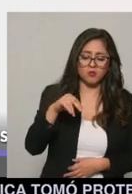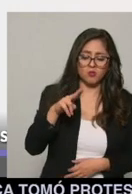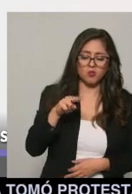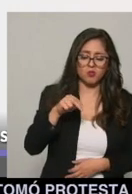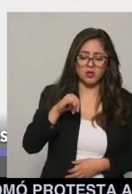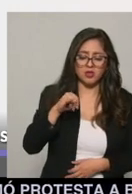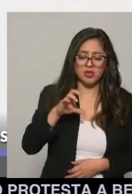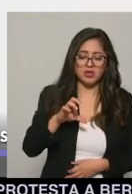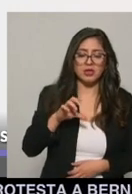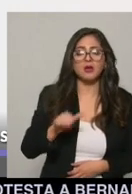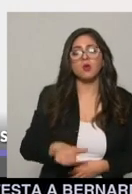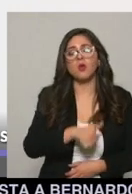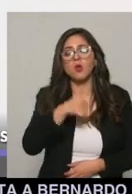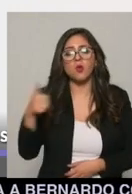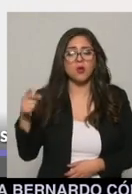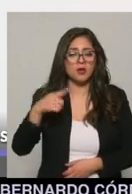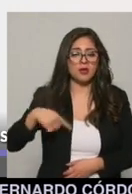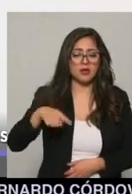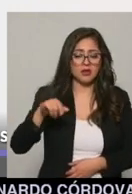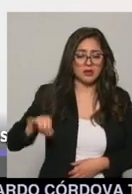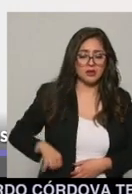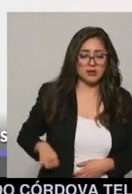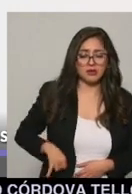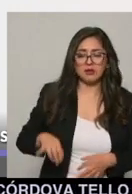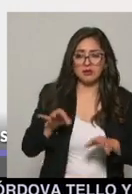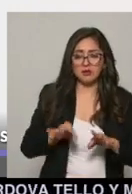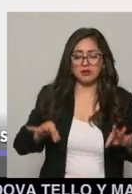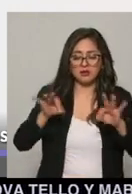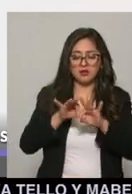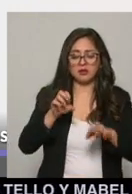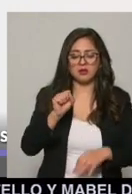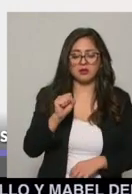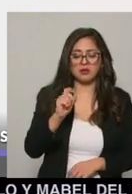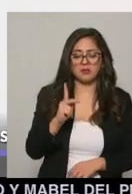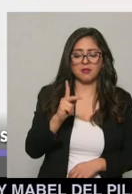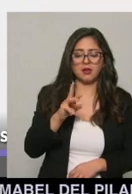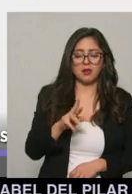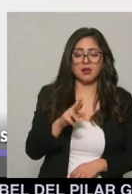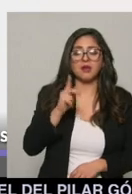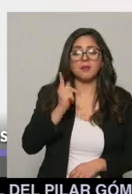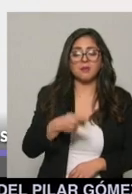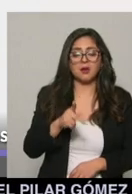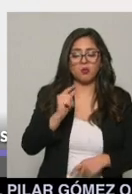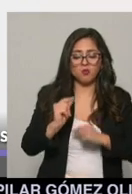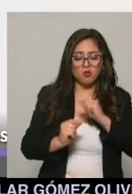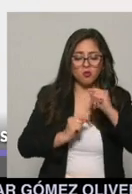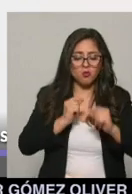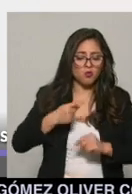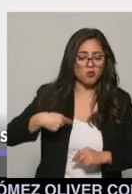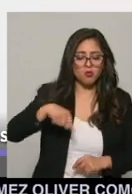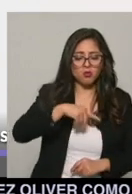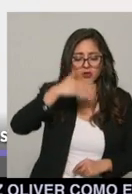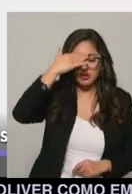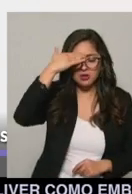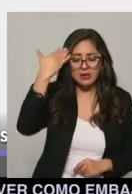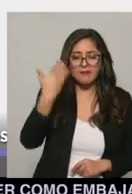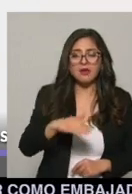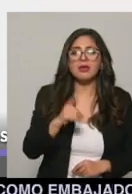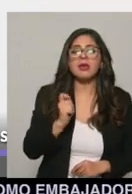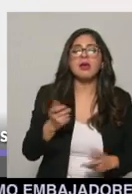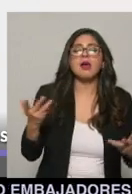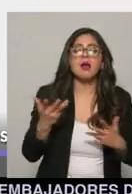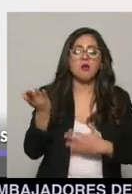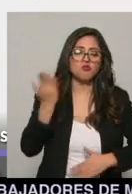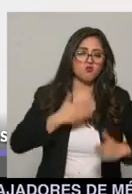interés del SPR, se ha platicado, pues, y vamos a ver hasta dónde podemos